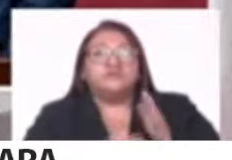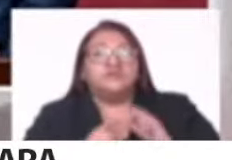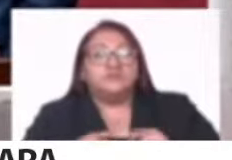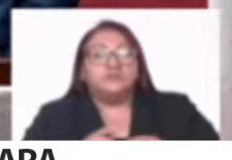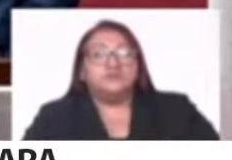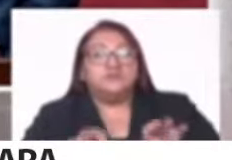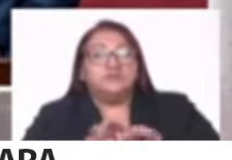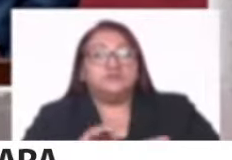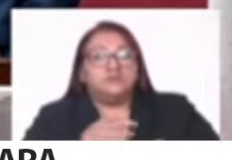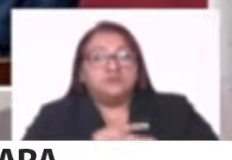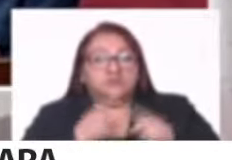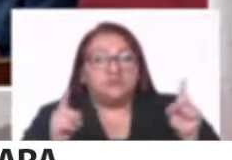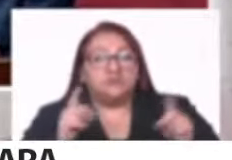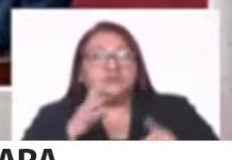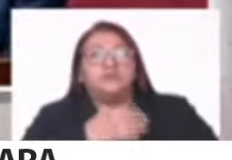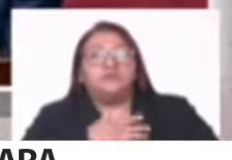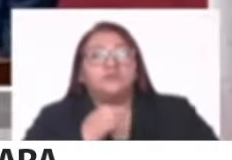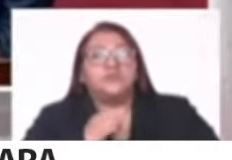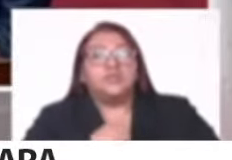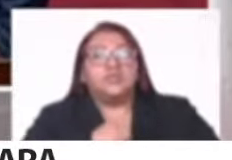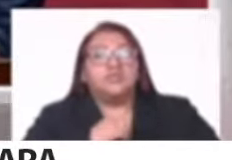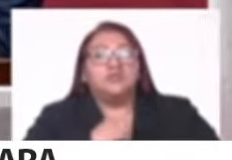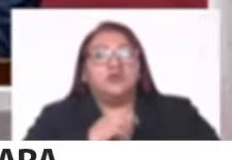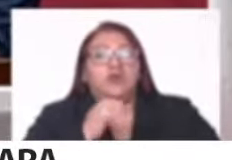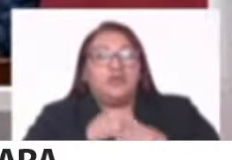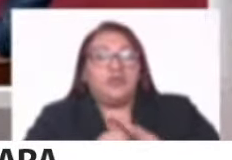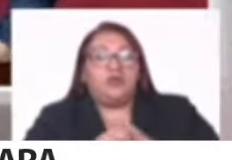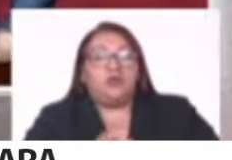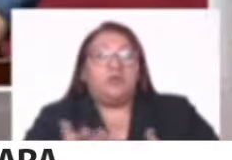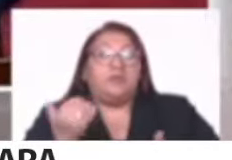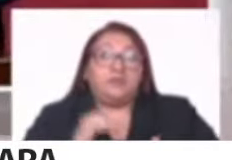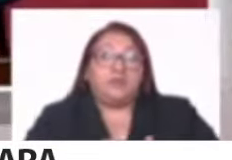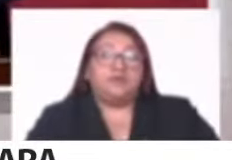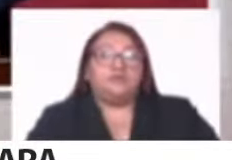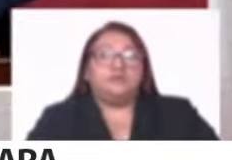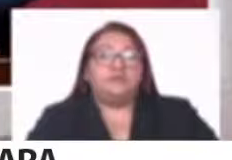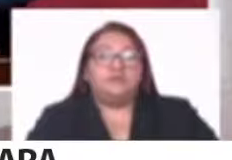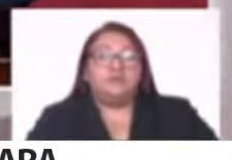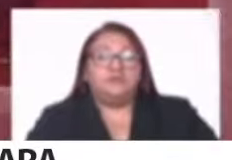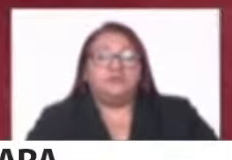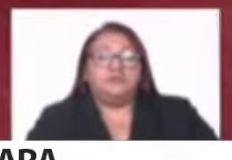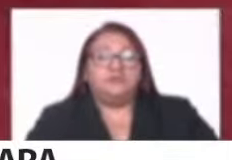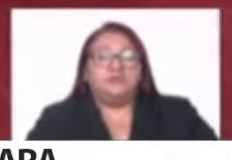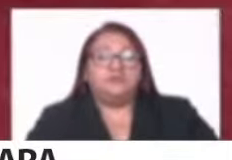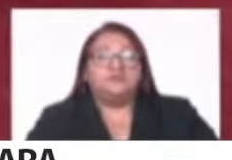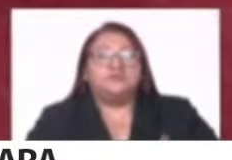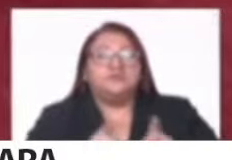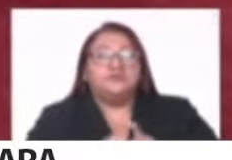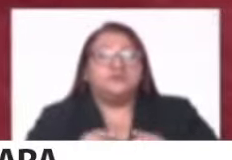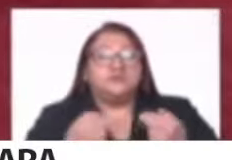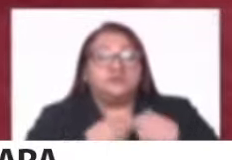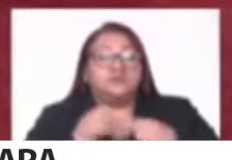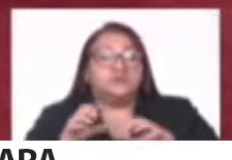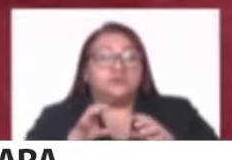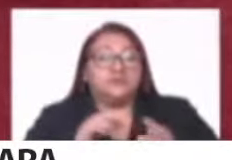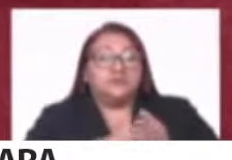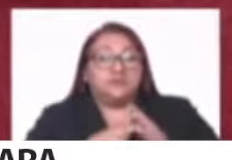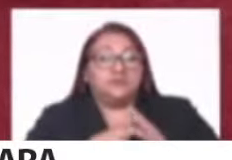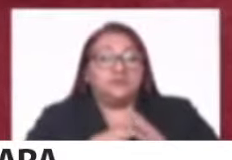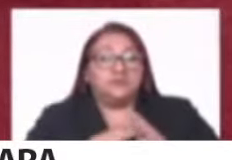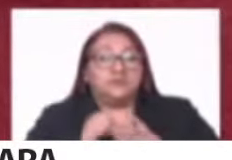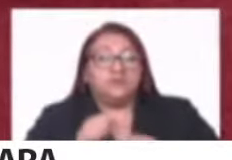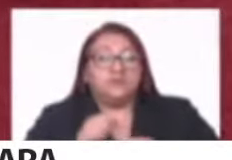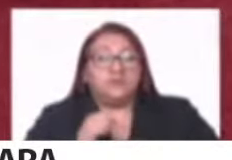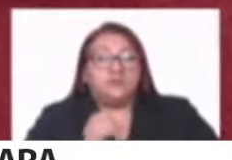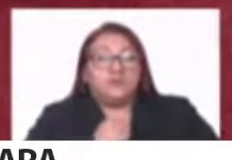fue anunciado también por el señor ministro del Interior. Además, se van a fortalecer las competencias para enfrentar los